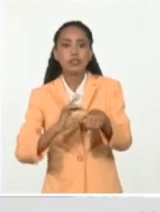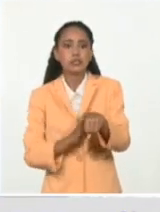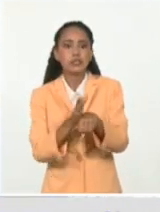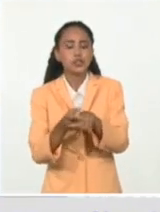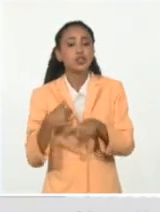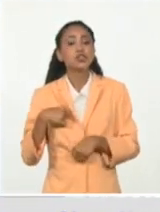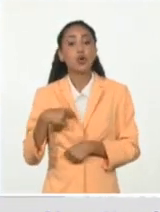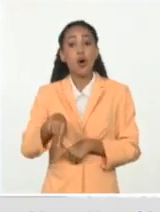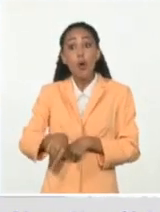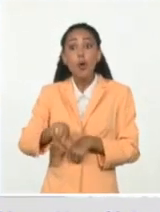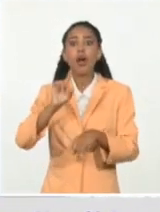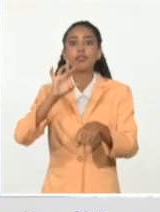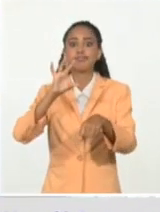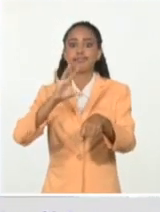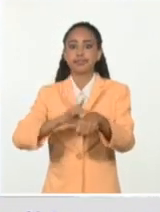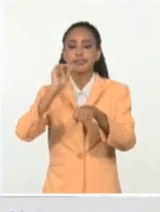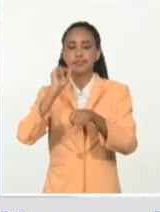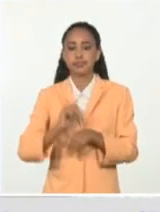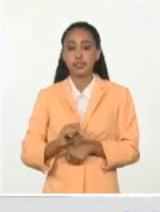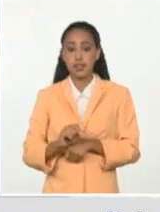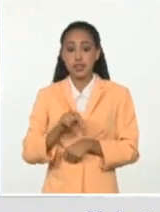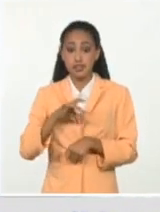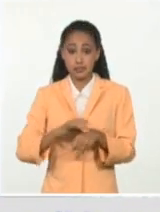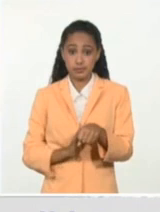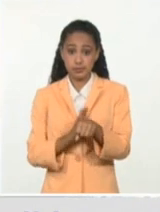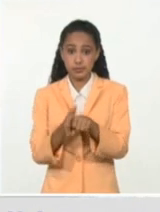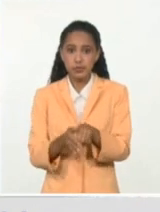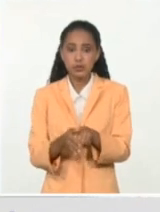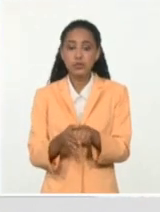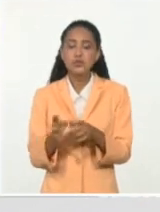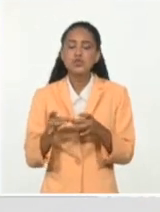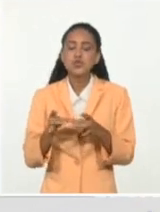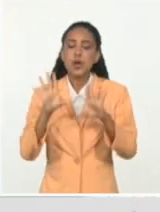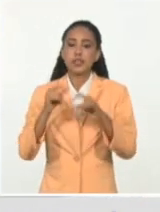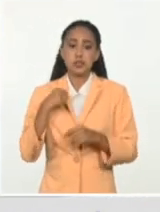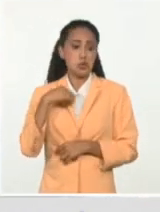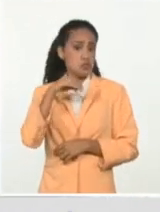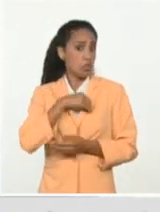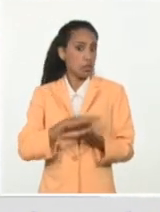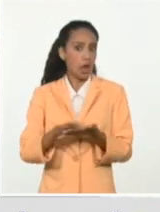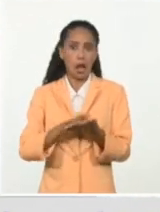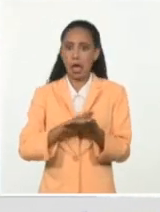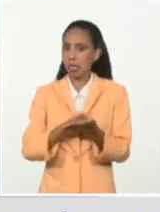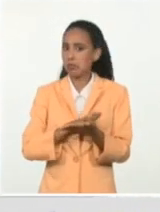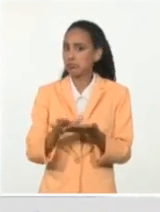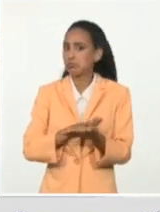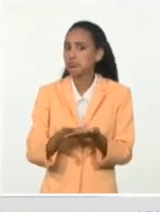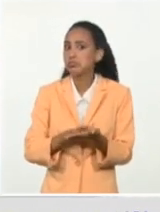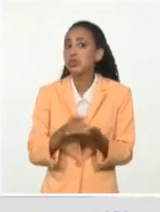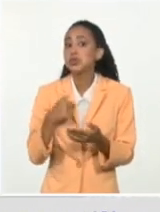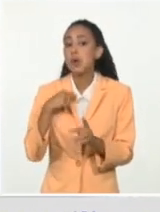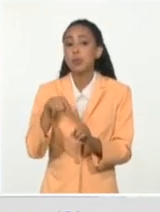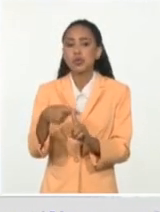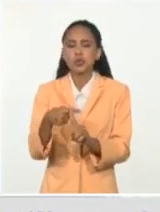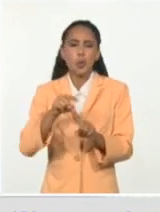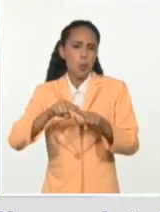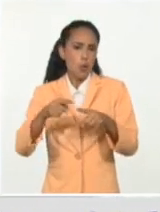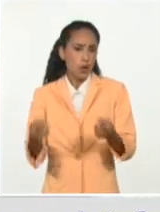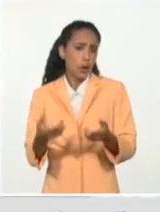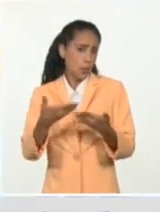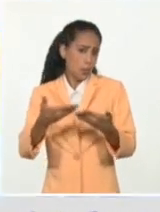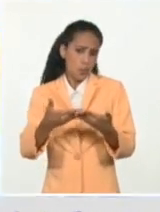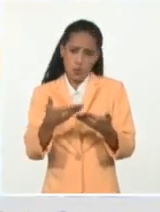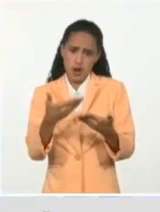infectar. Y por suerte pasó una fase asintomática, porque di positiva por un PCR que nos hacen